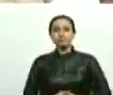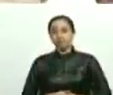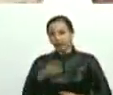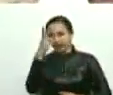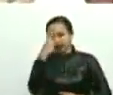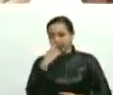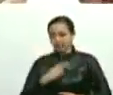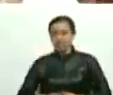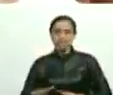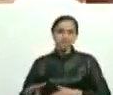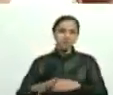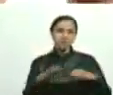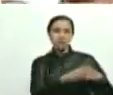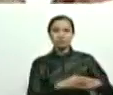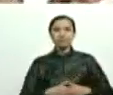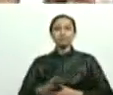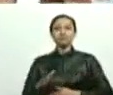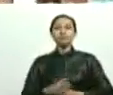bajas pasiones.